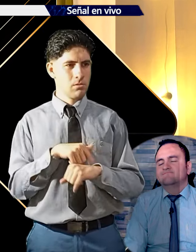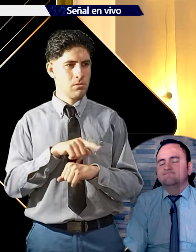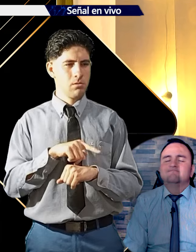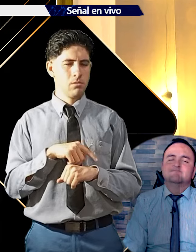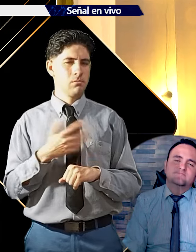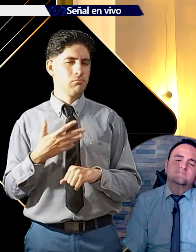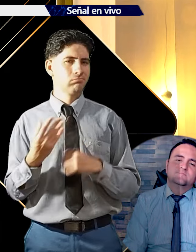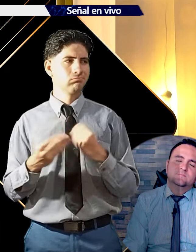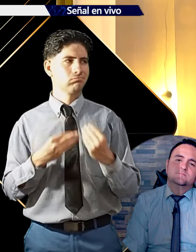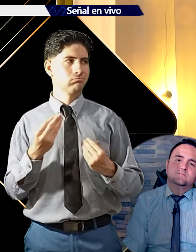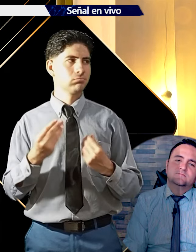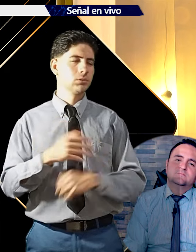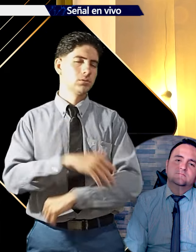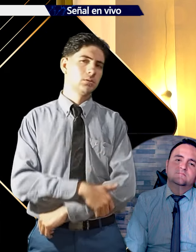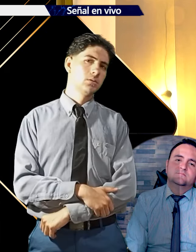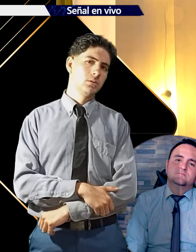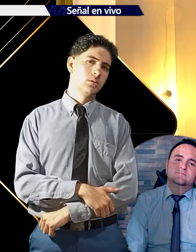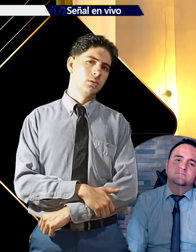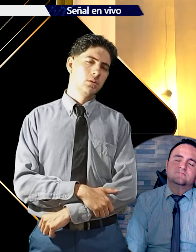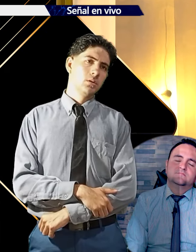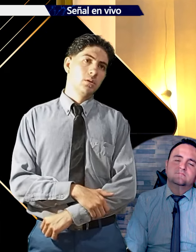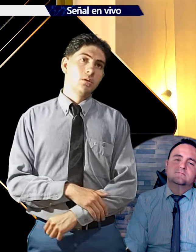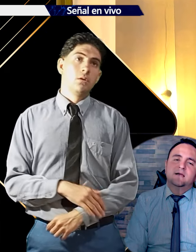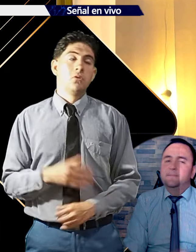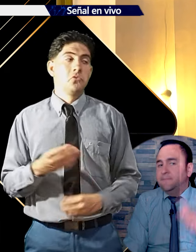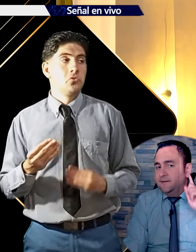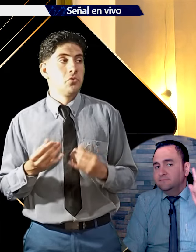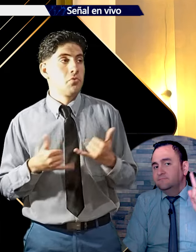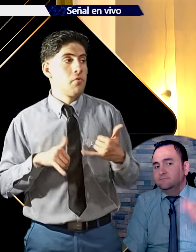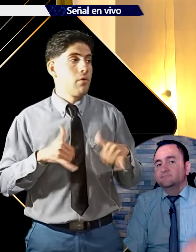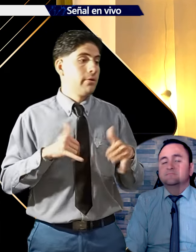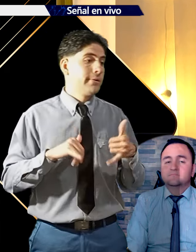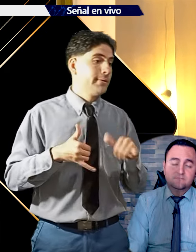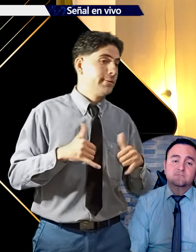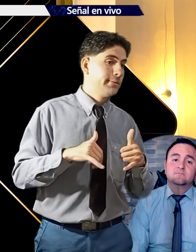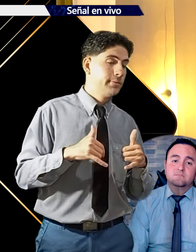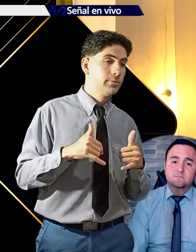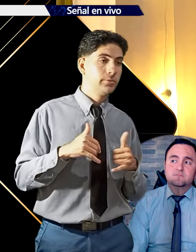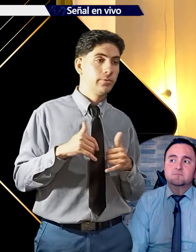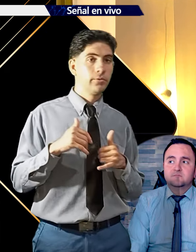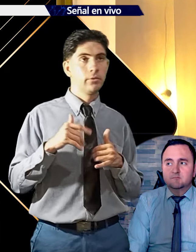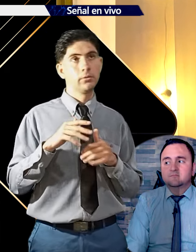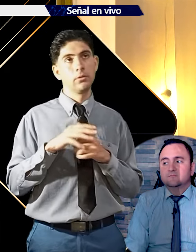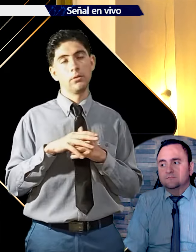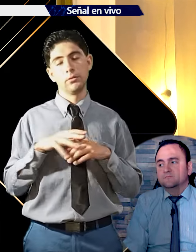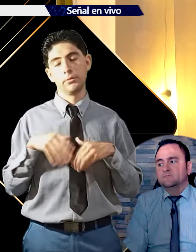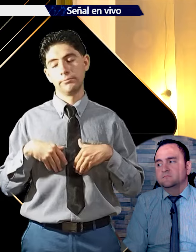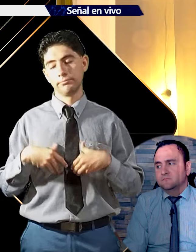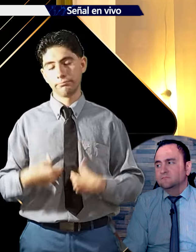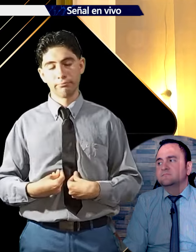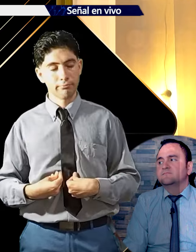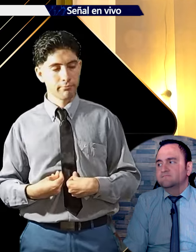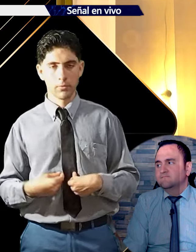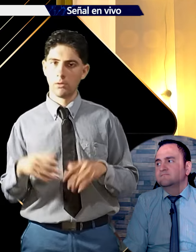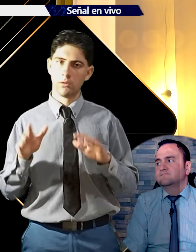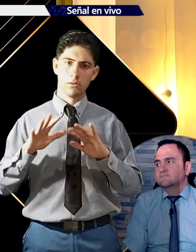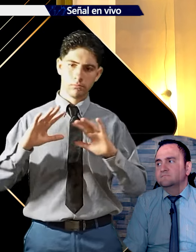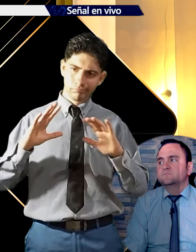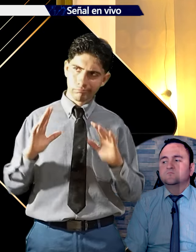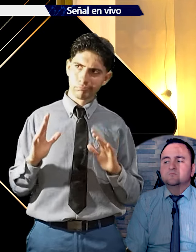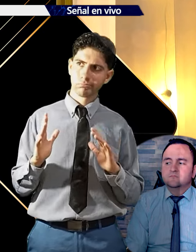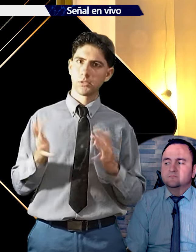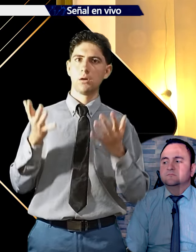no es el tiempo, hermanos adultos, maduros, ancianos, de estar adolescenteando. ¿Por qué digo adolescenteando? Porque el otro